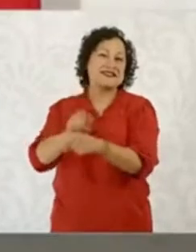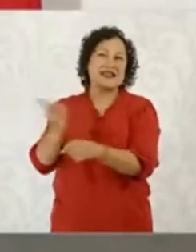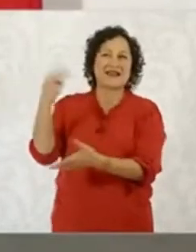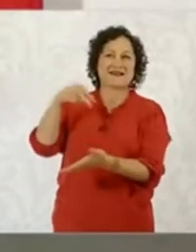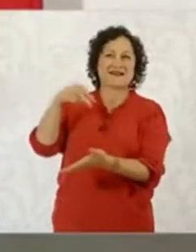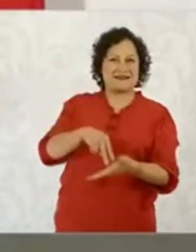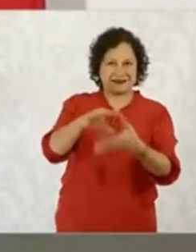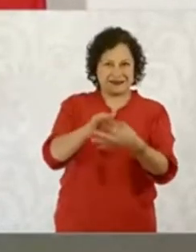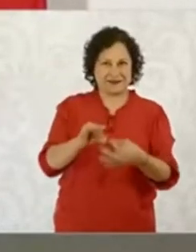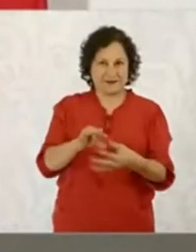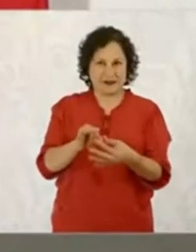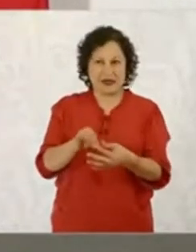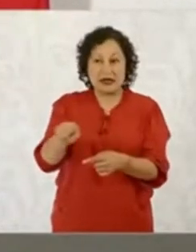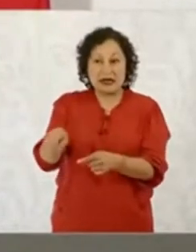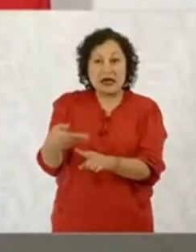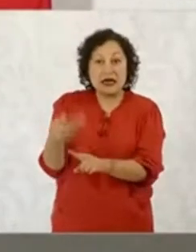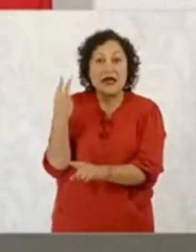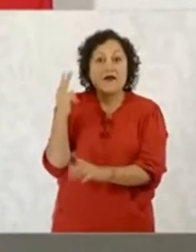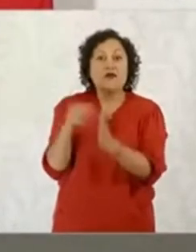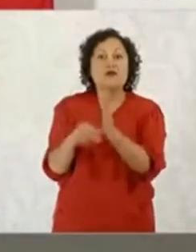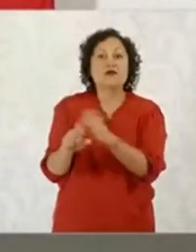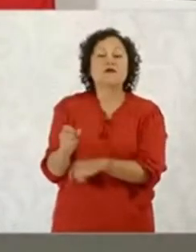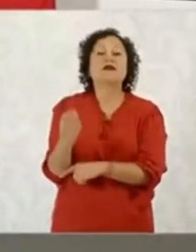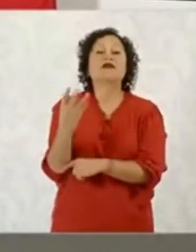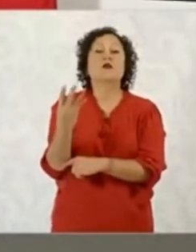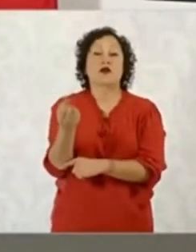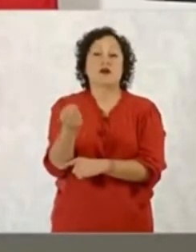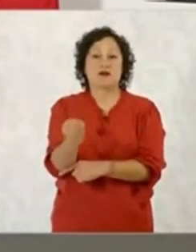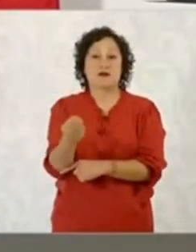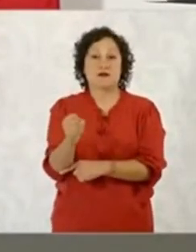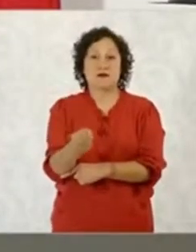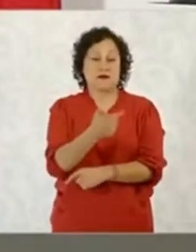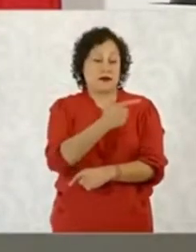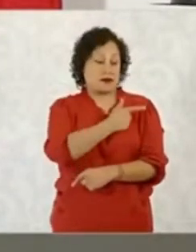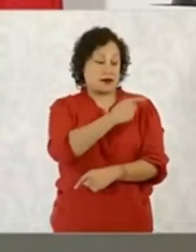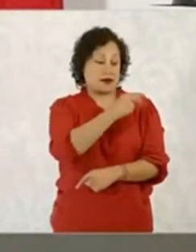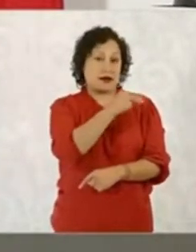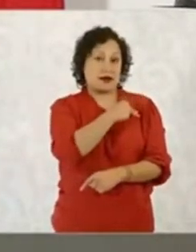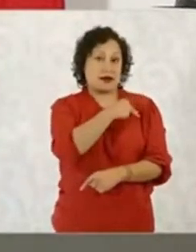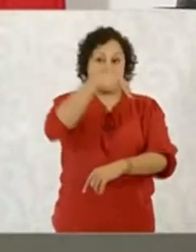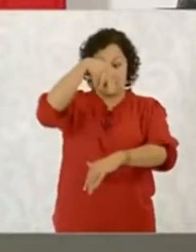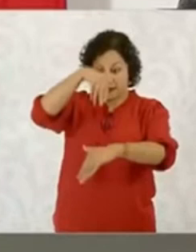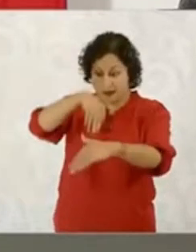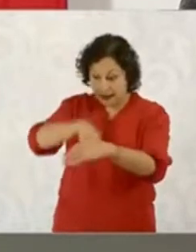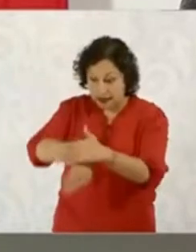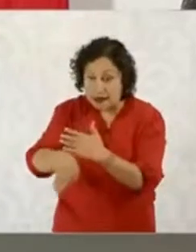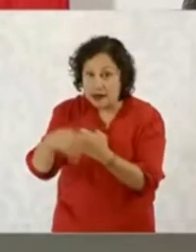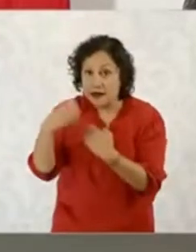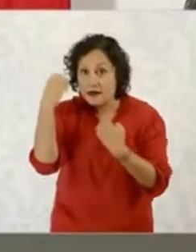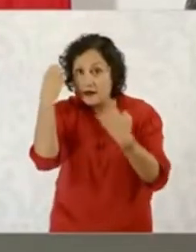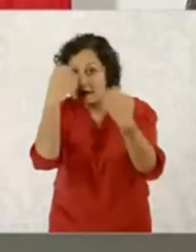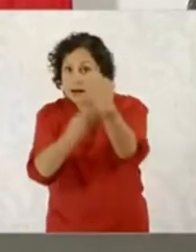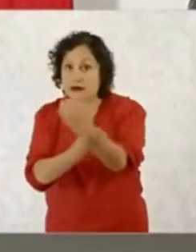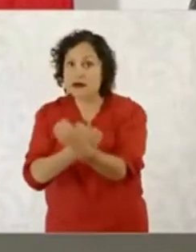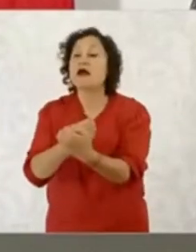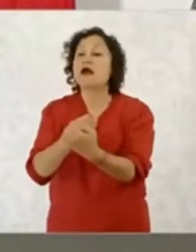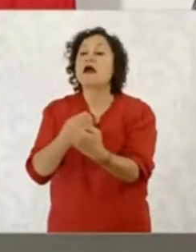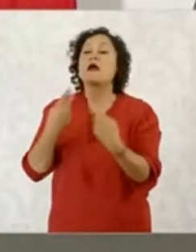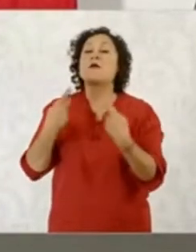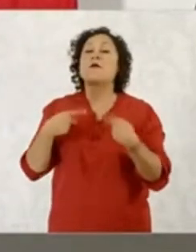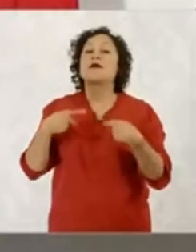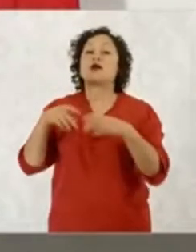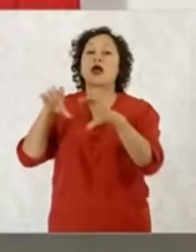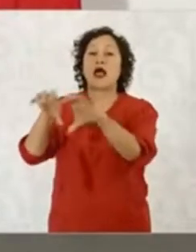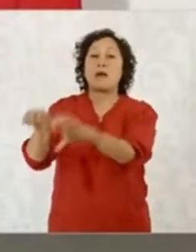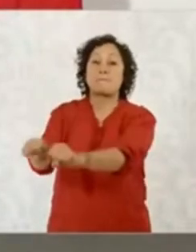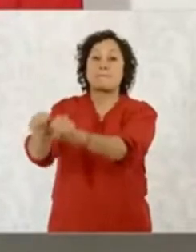en su momento la Guardia Nacional, hubo detenciones, se dejó el resguardo a la